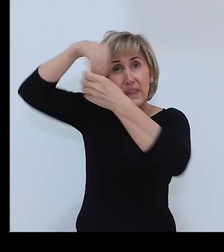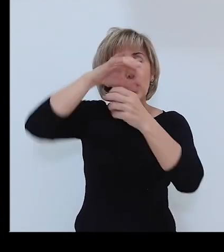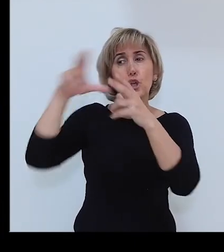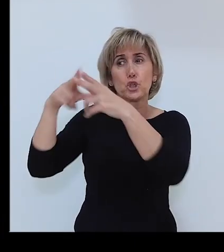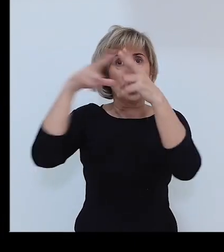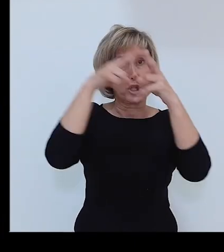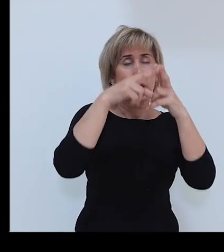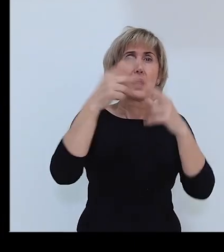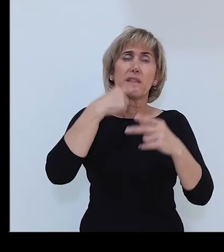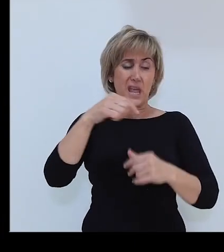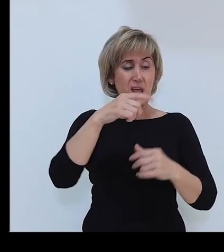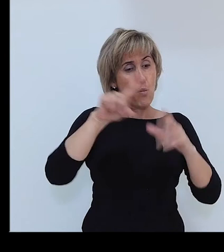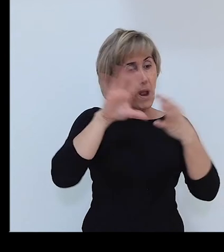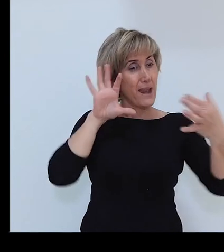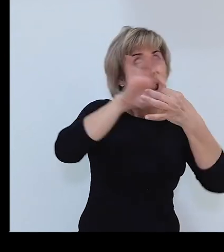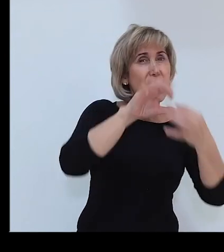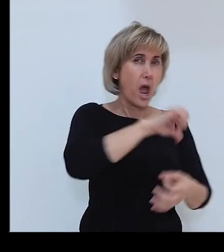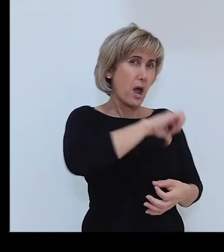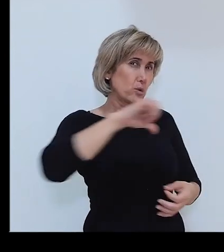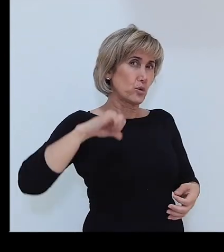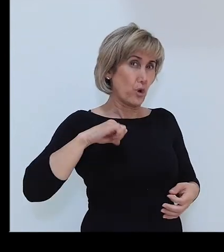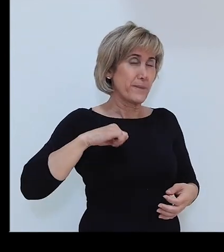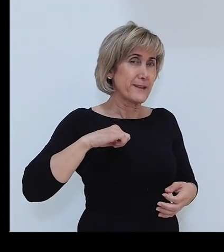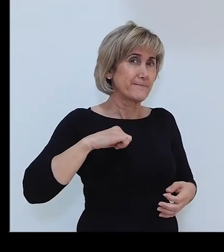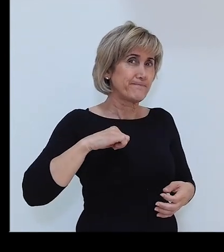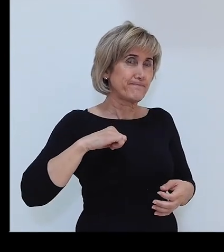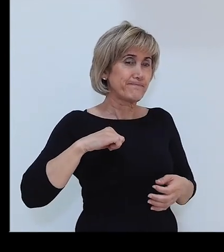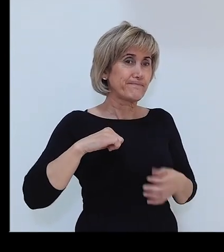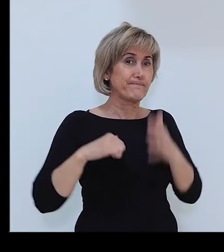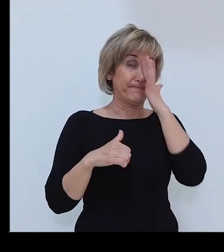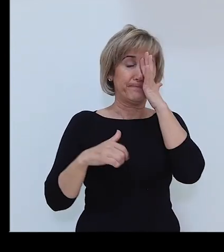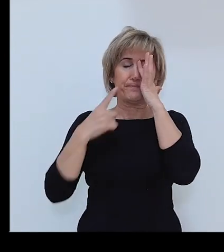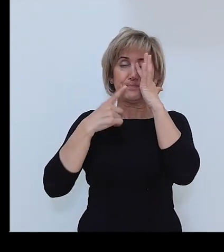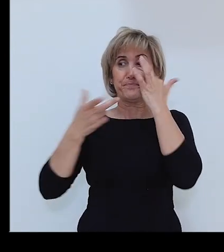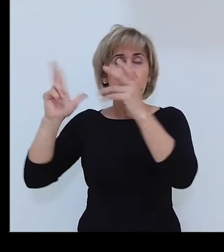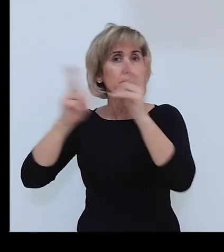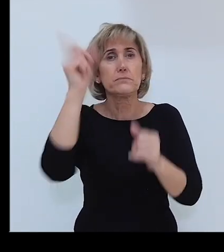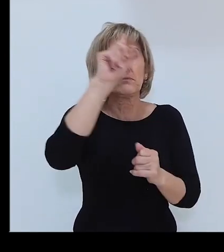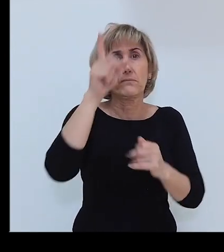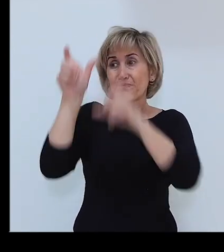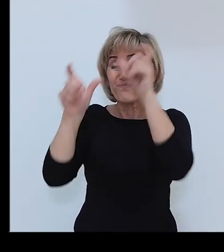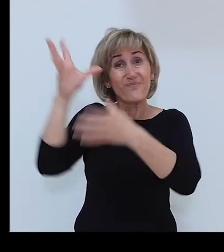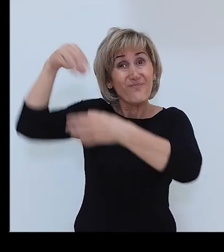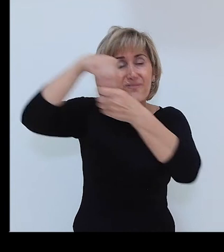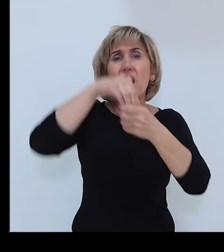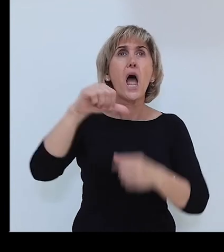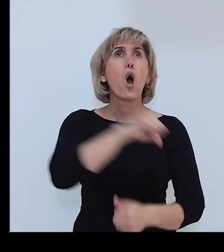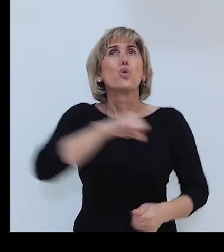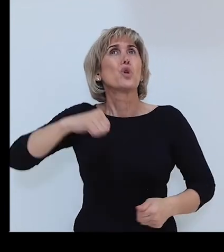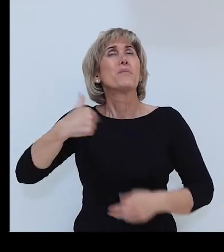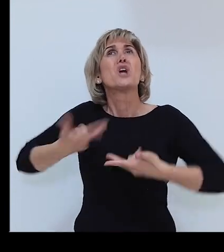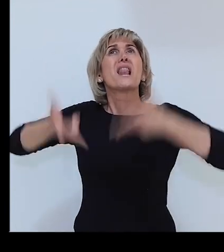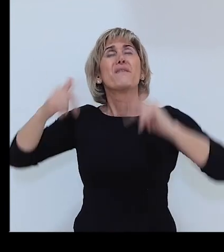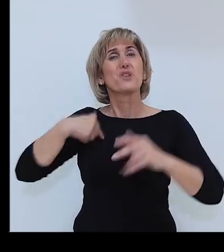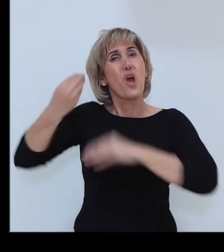la idea de libertad de la sociedad, pero muy relacionada con la idea de autonomía. La sociedad no es libre si las personas